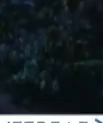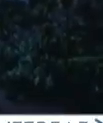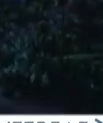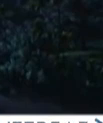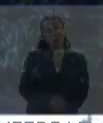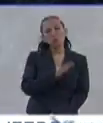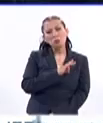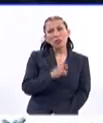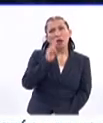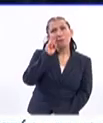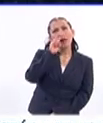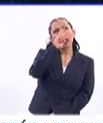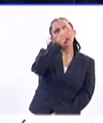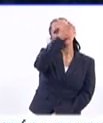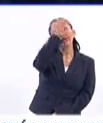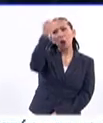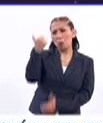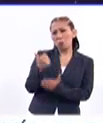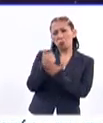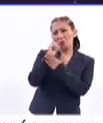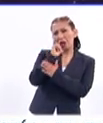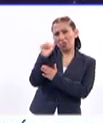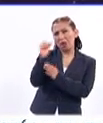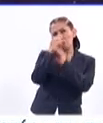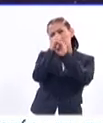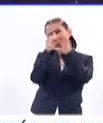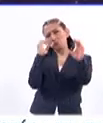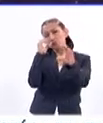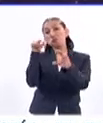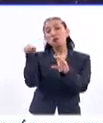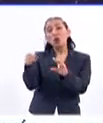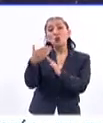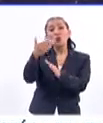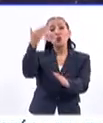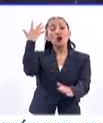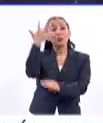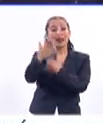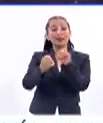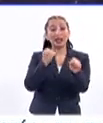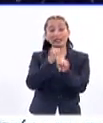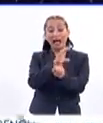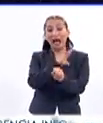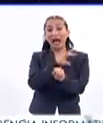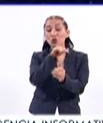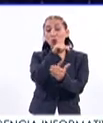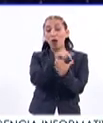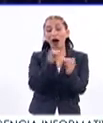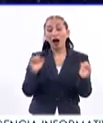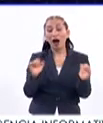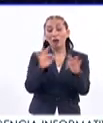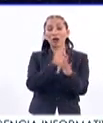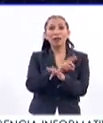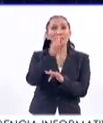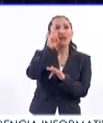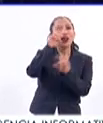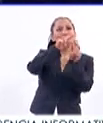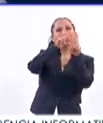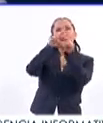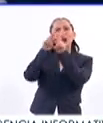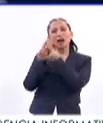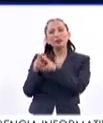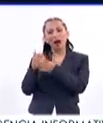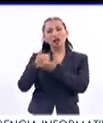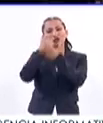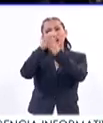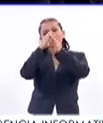Aunque es posible contemplar el cielo sin ayuda de instrumentos ópticos, desde hace 10 años existe un espacio donde se pueden observar las estrellas